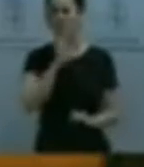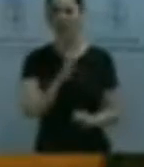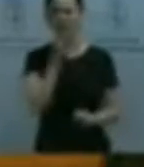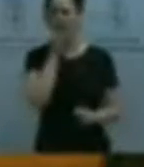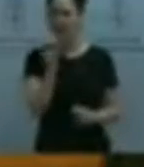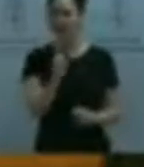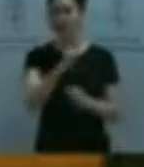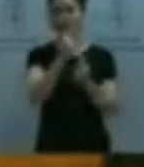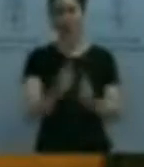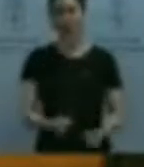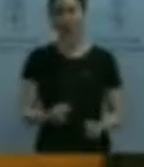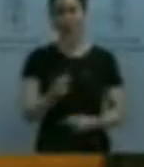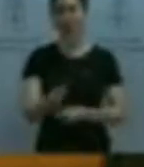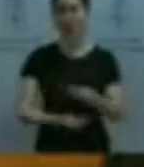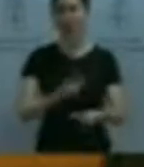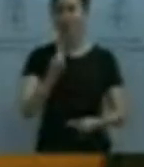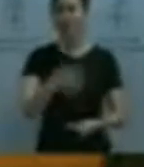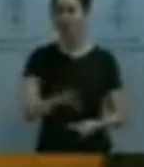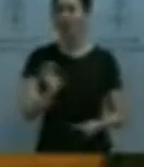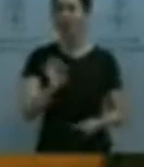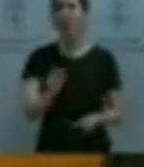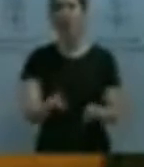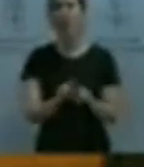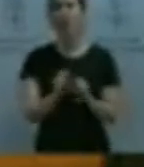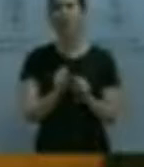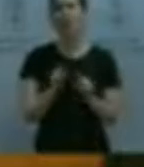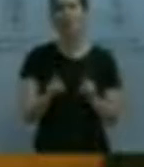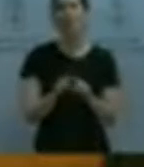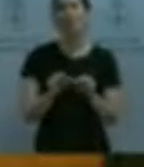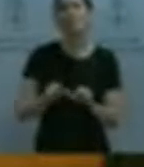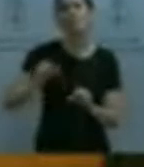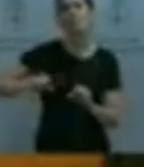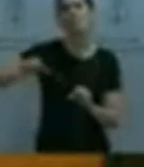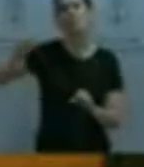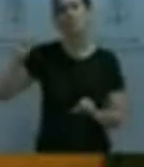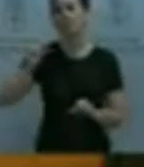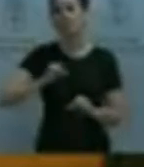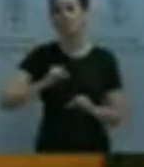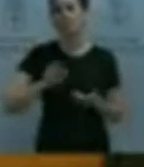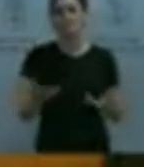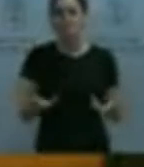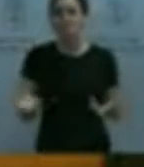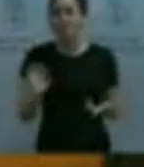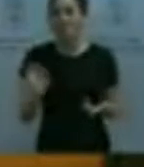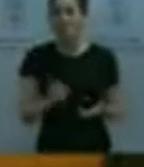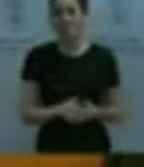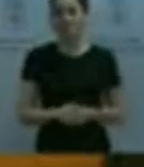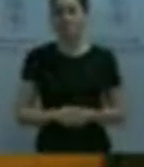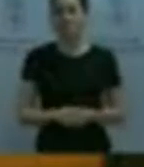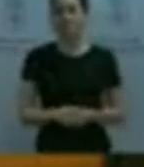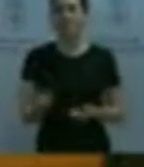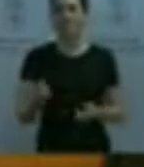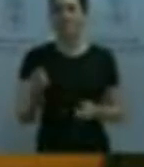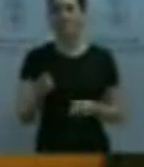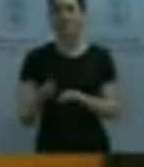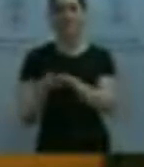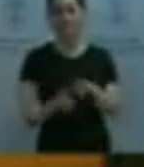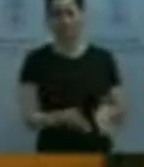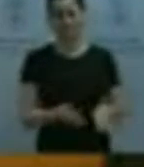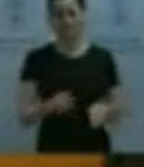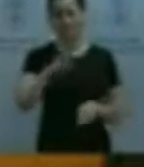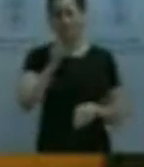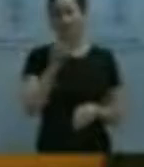cuántos ejercicios son los remanentes o, en fin. Y, por otro lado, hay una cuestión que yo no sé si usted me va a poder contestar. Supongo